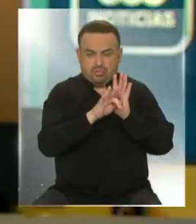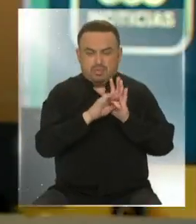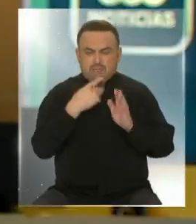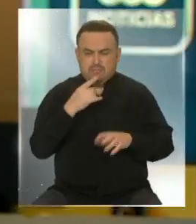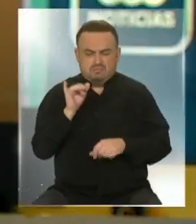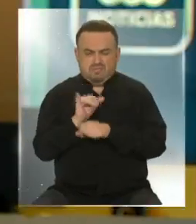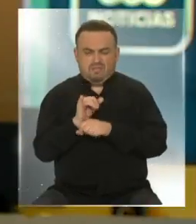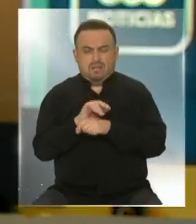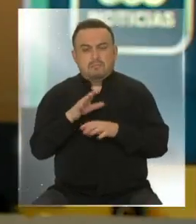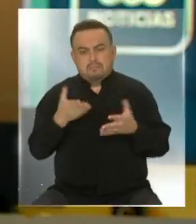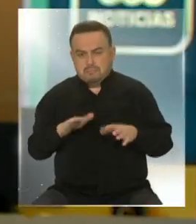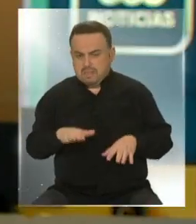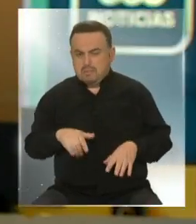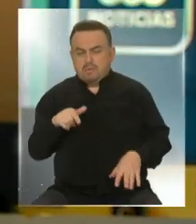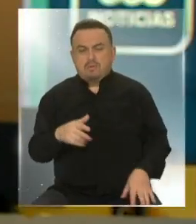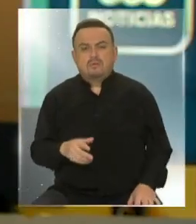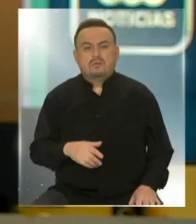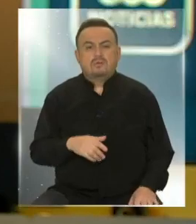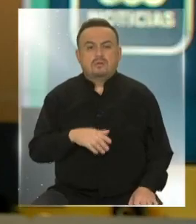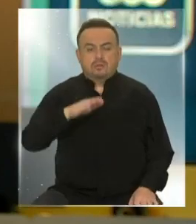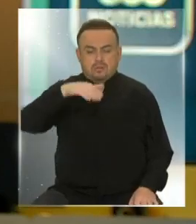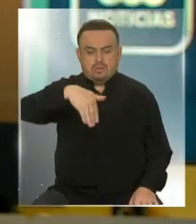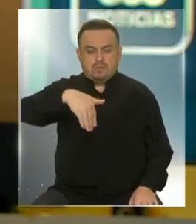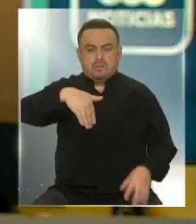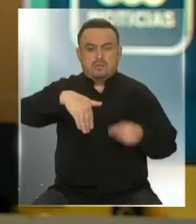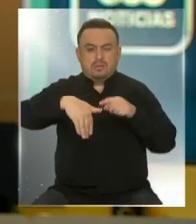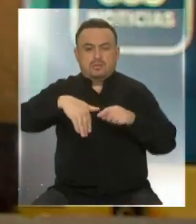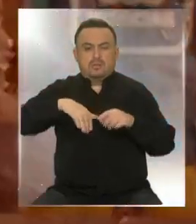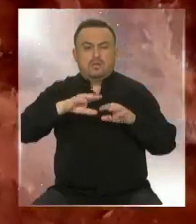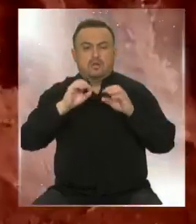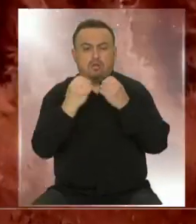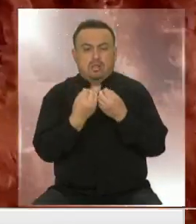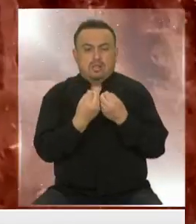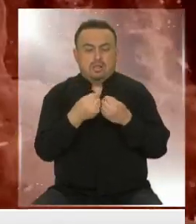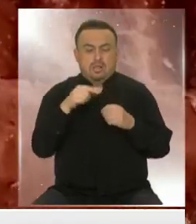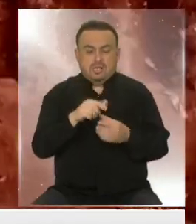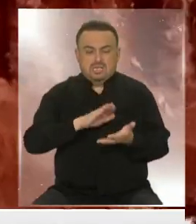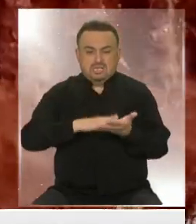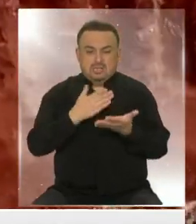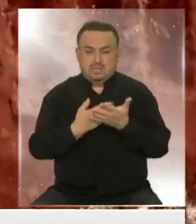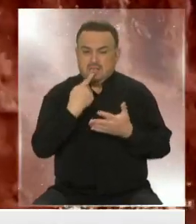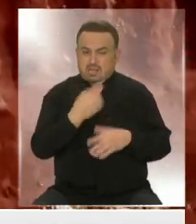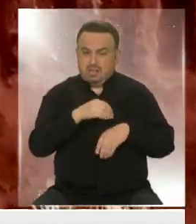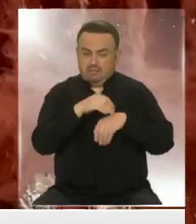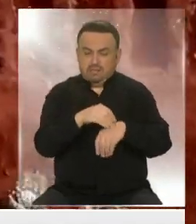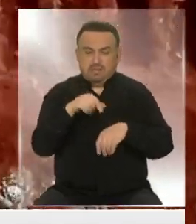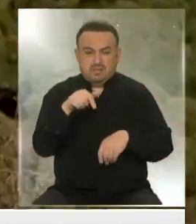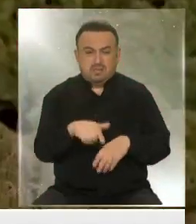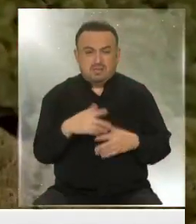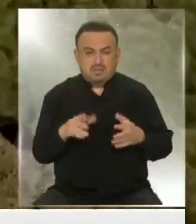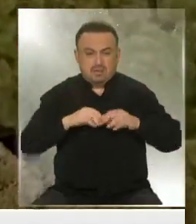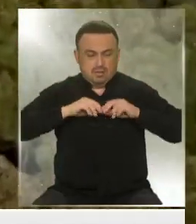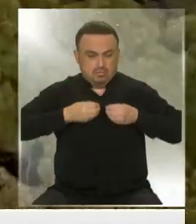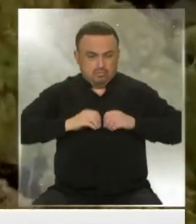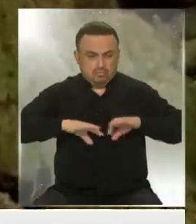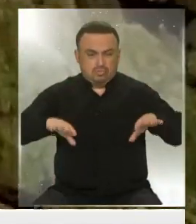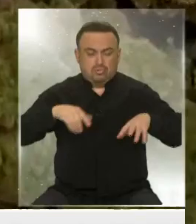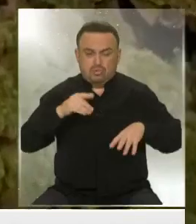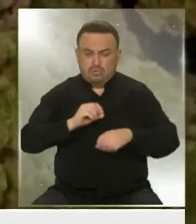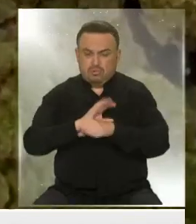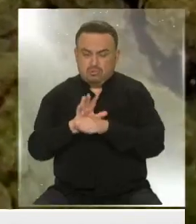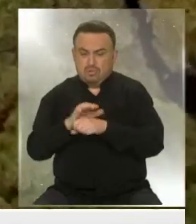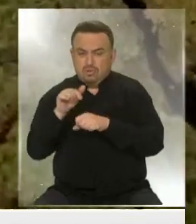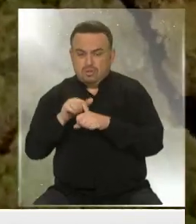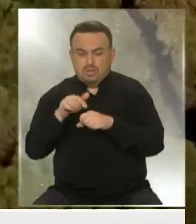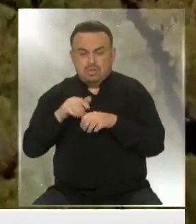una situación está muy preocupado de sudamérica ha hablado la organización panamericana de la salud y ha advertido que la transmisión de coronavirus aún se está